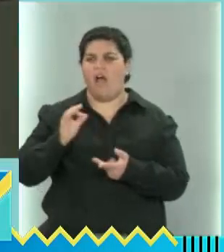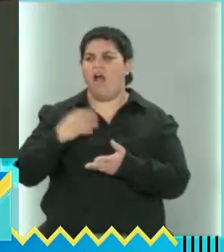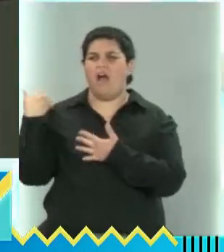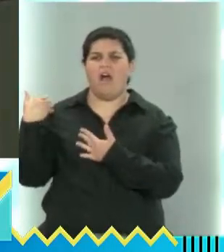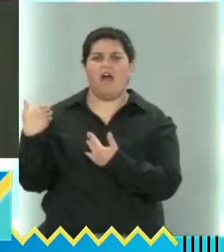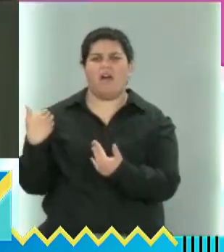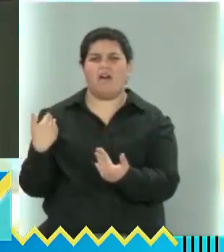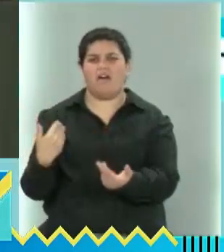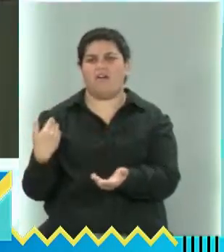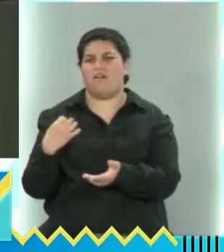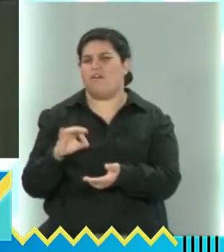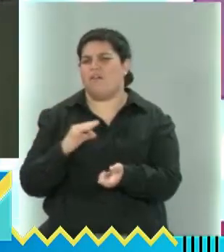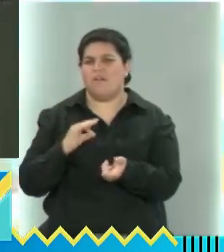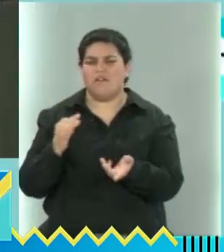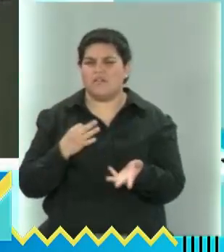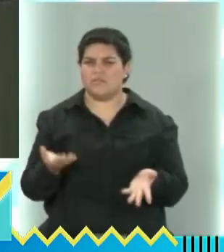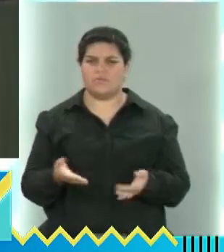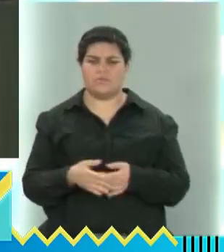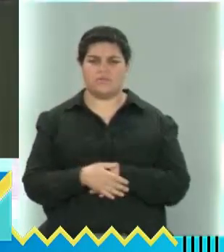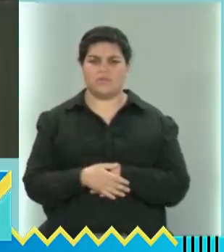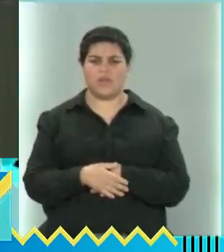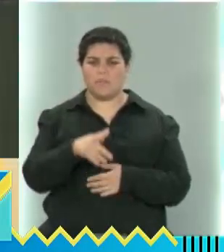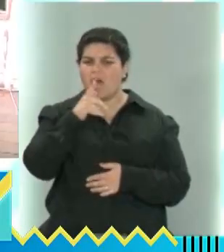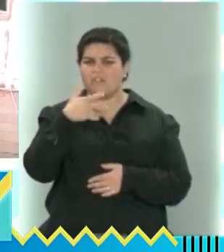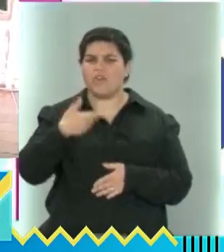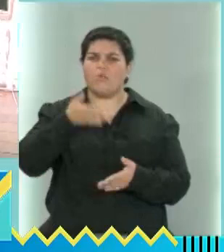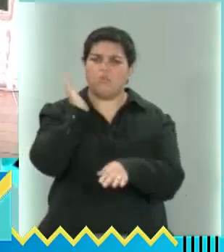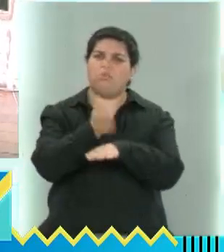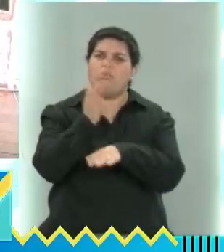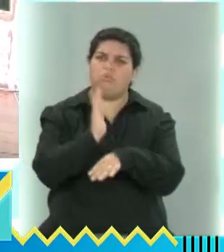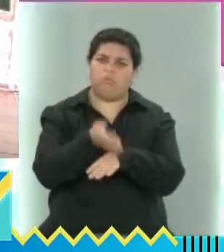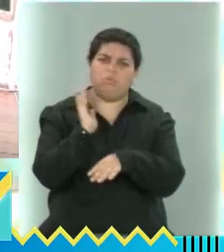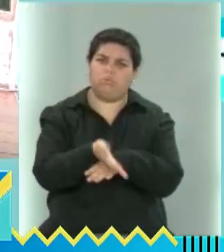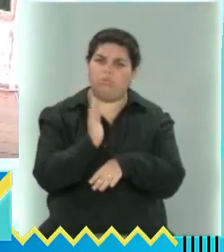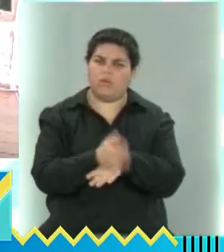años y parece que tienden a continuar, ¿no? Sí.